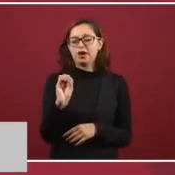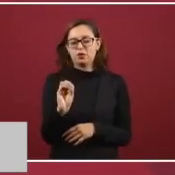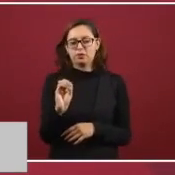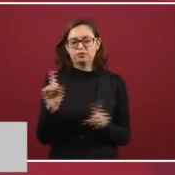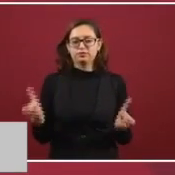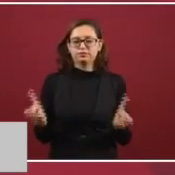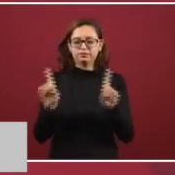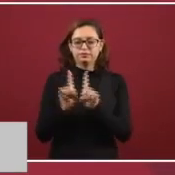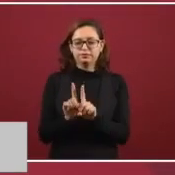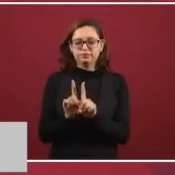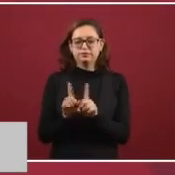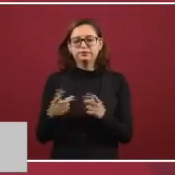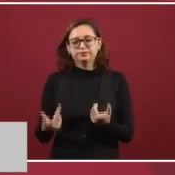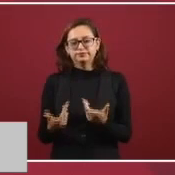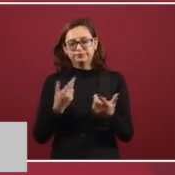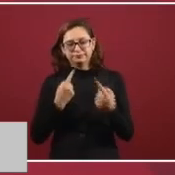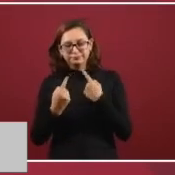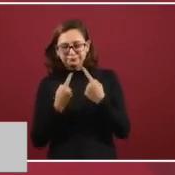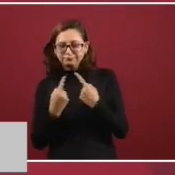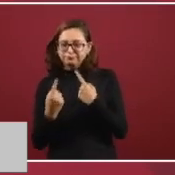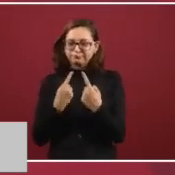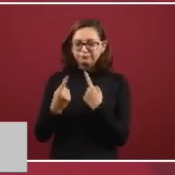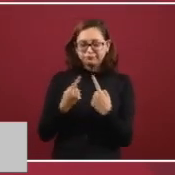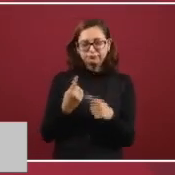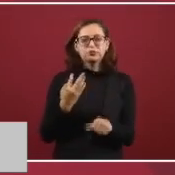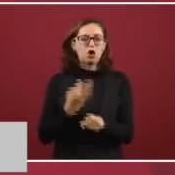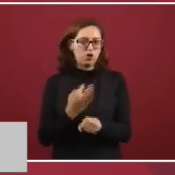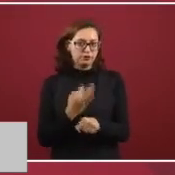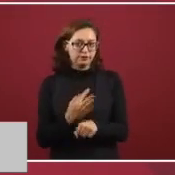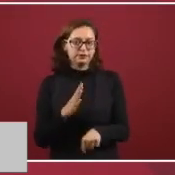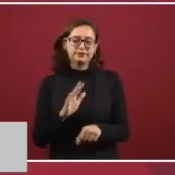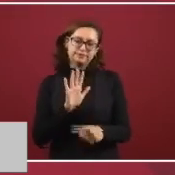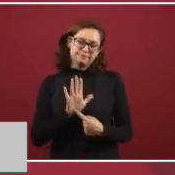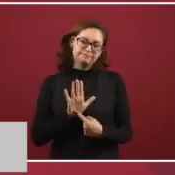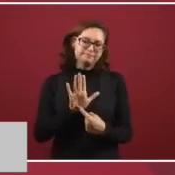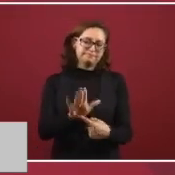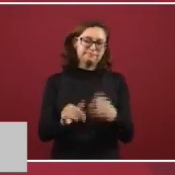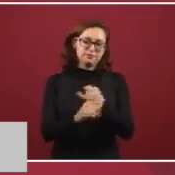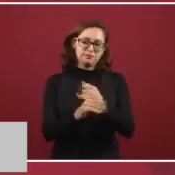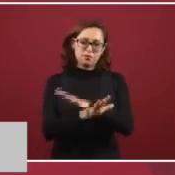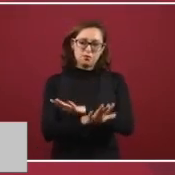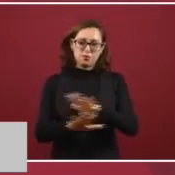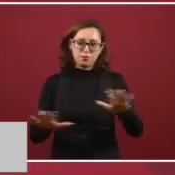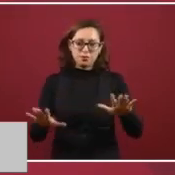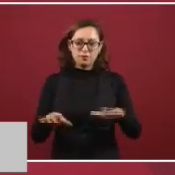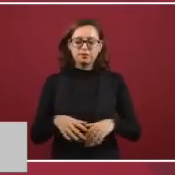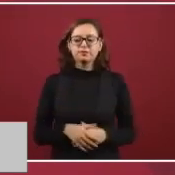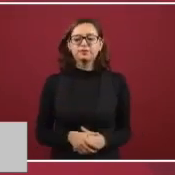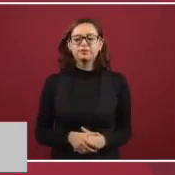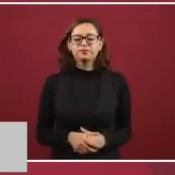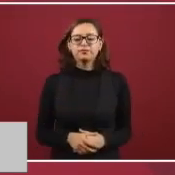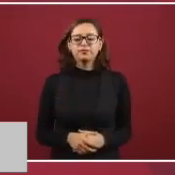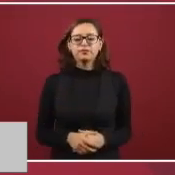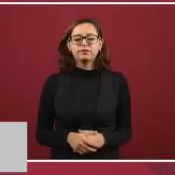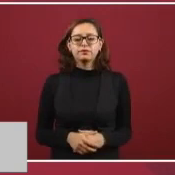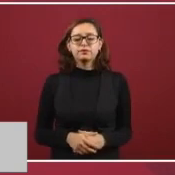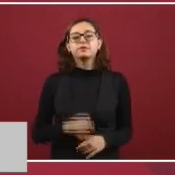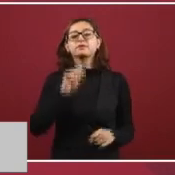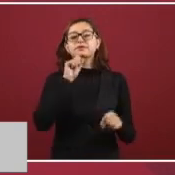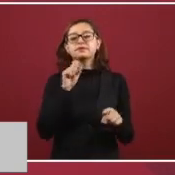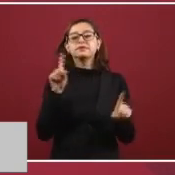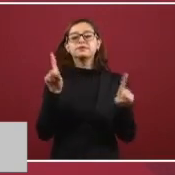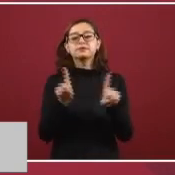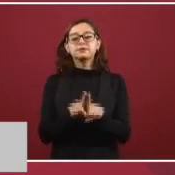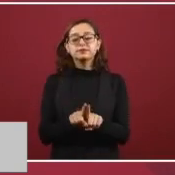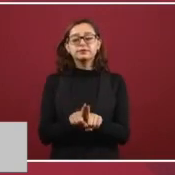presidente informa, como todos los lunes, por parte de la Profeco, el quién es quién en los precios de gasolina, diésel y gas. También informará de los resultados